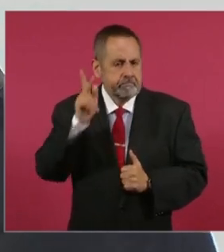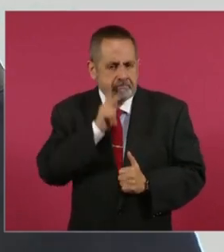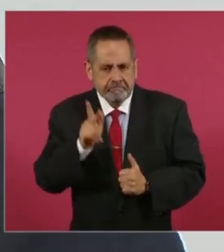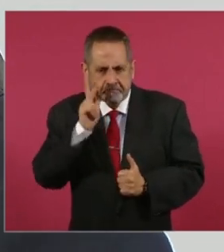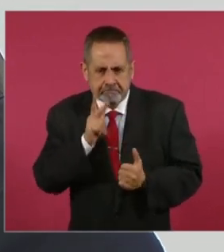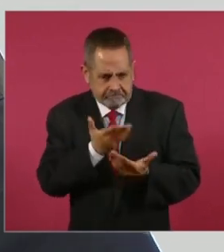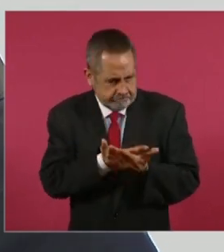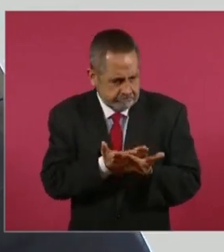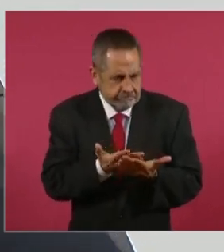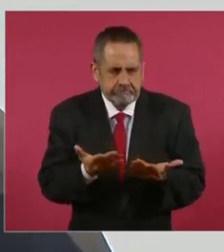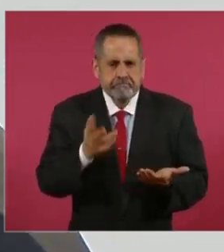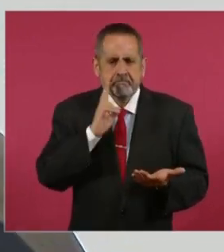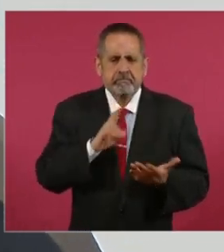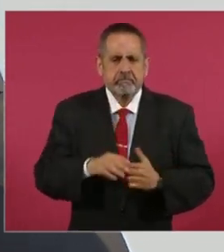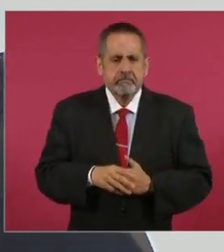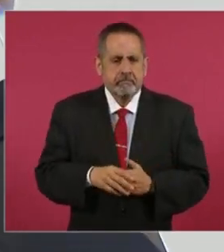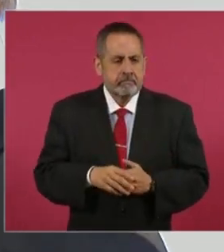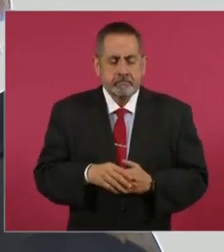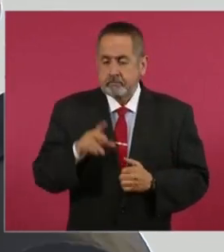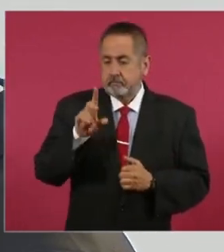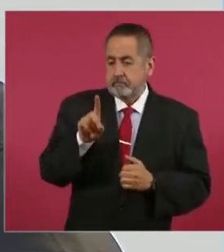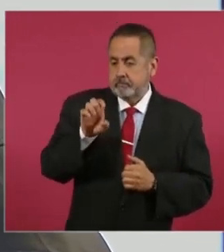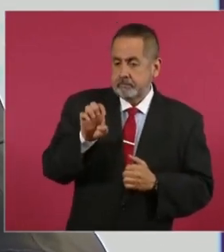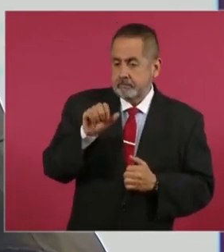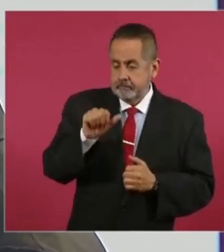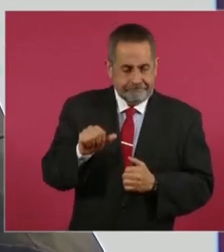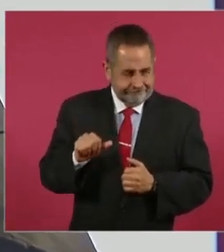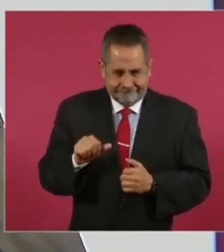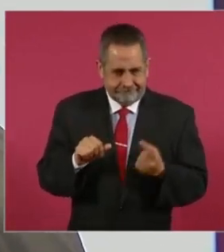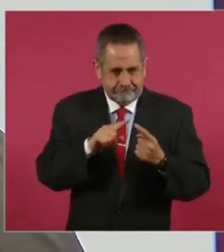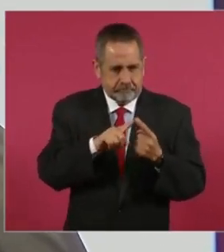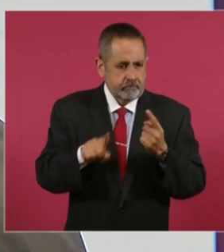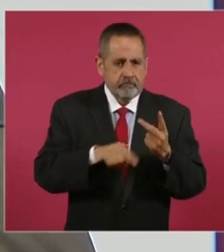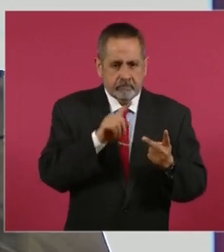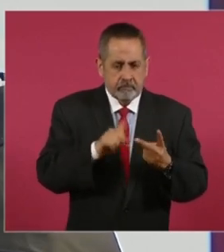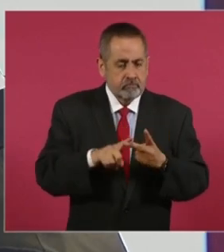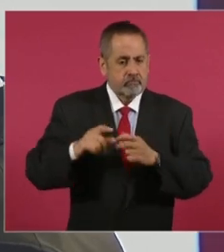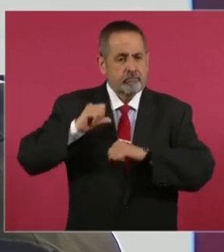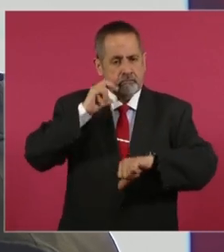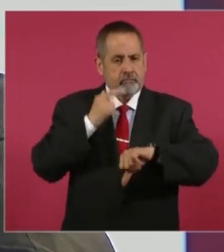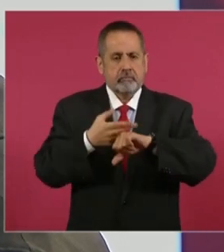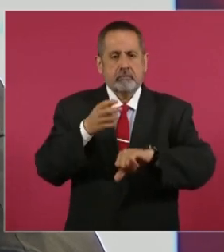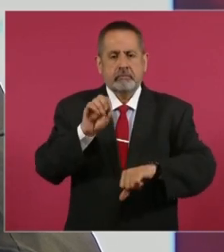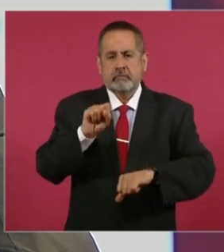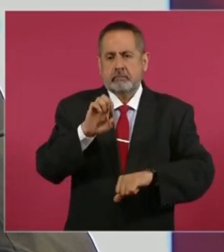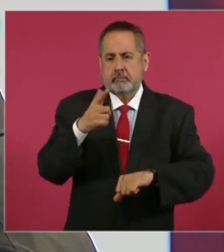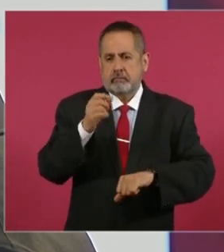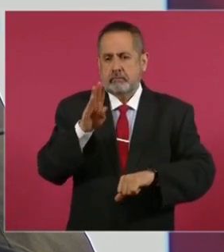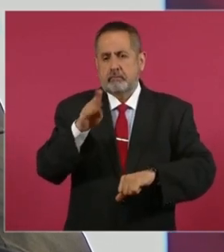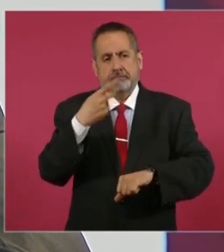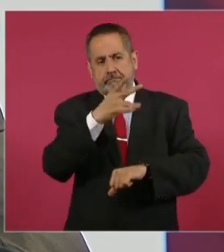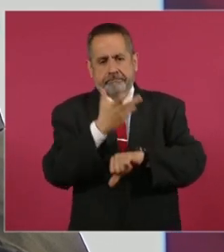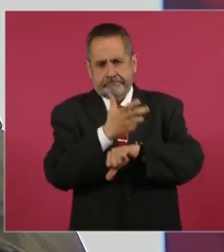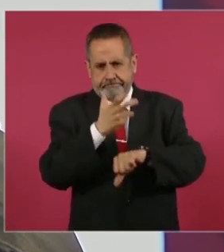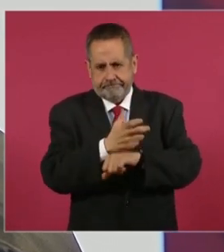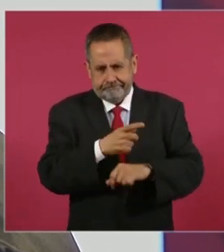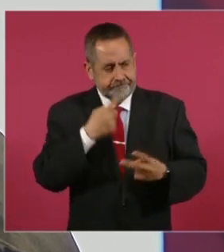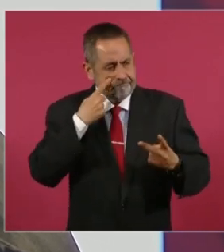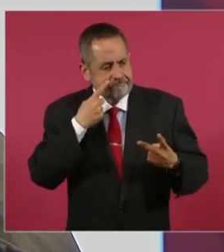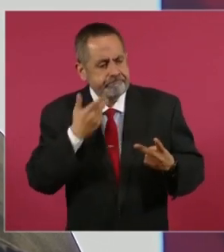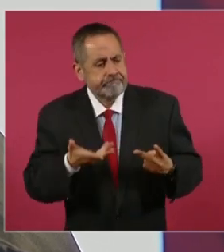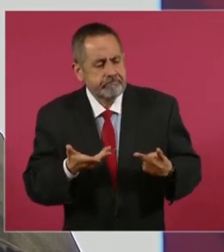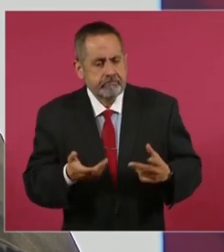pruebas?, ¿que no la DEA?, el Departamento de Estado?,